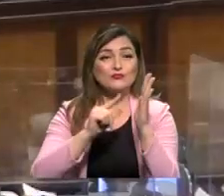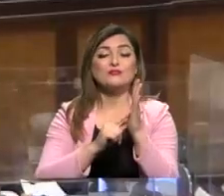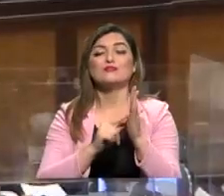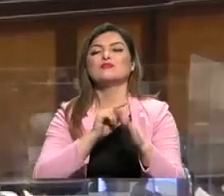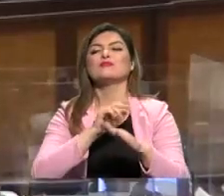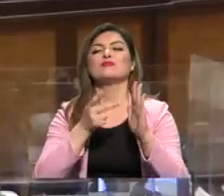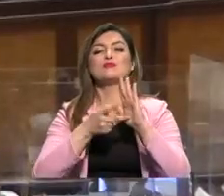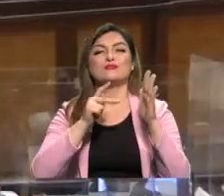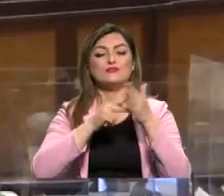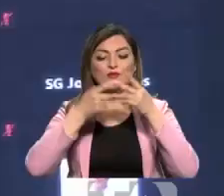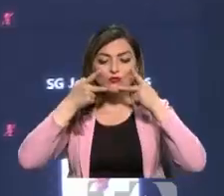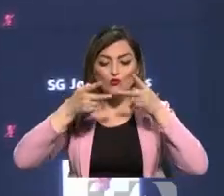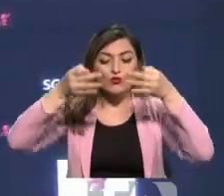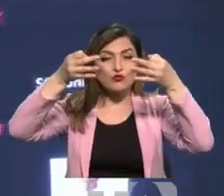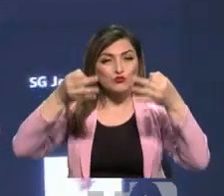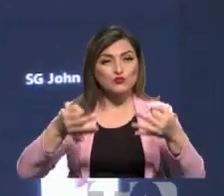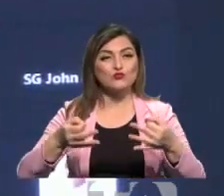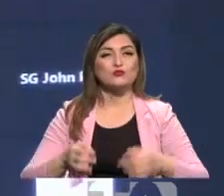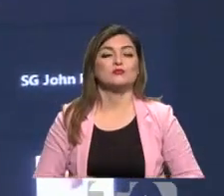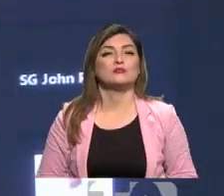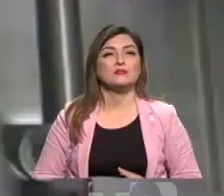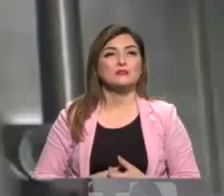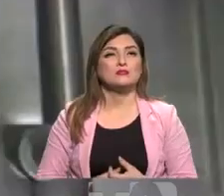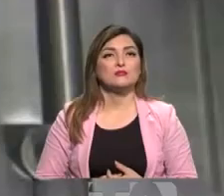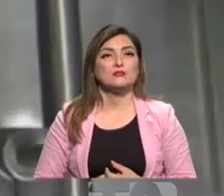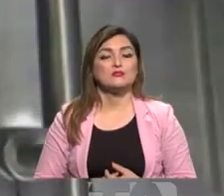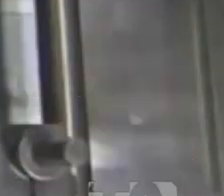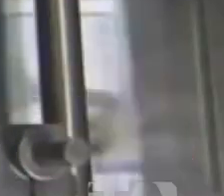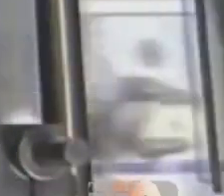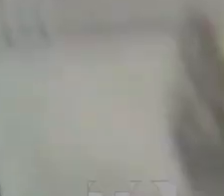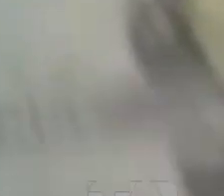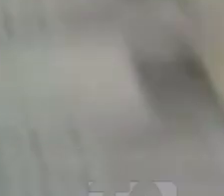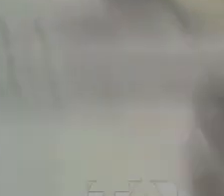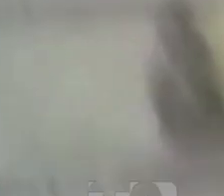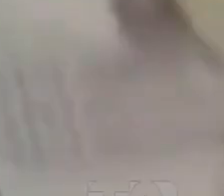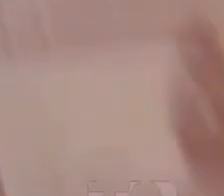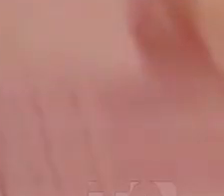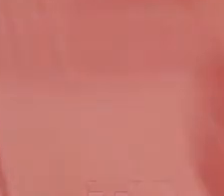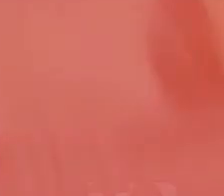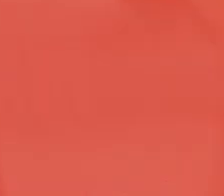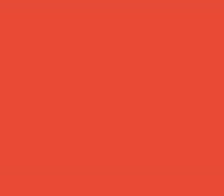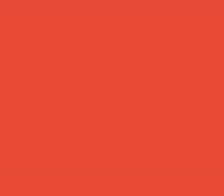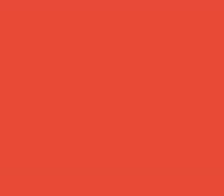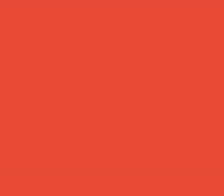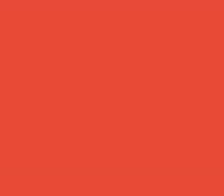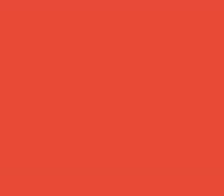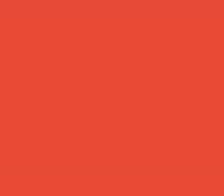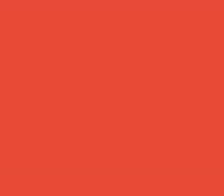implica su publicación en el registro oficial. Joana Ramos, 24 horas.